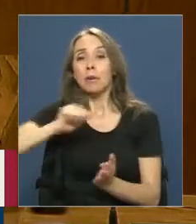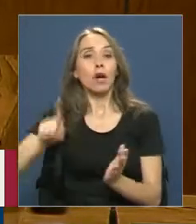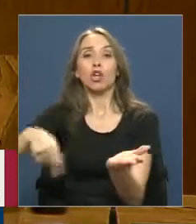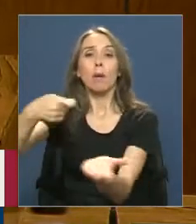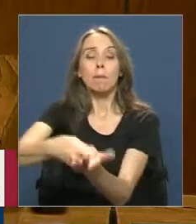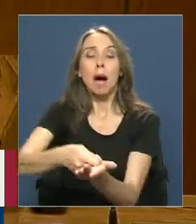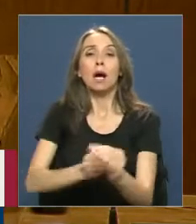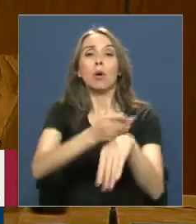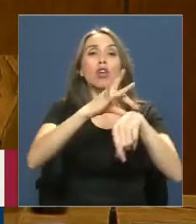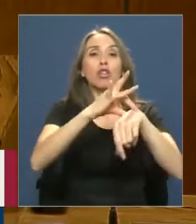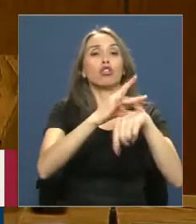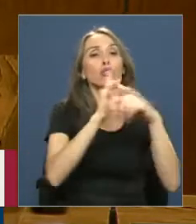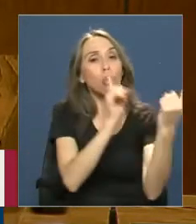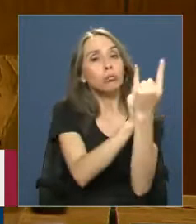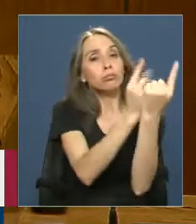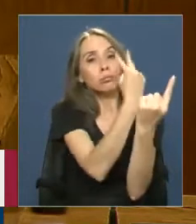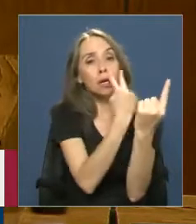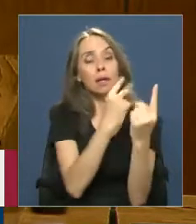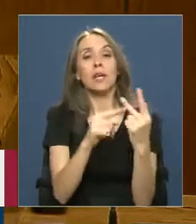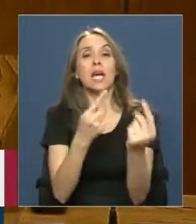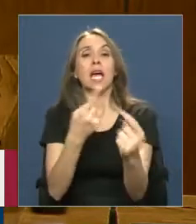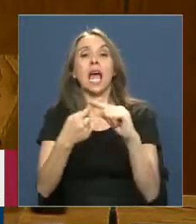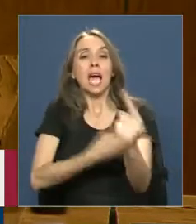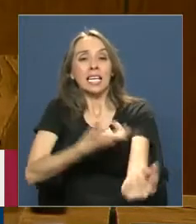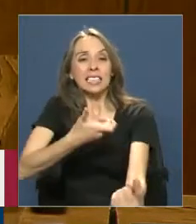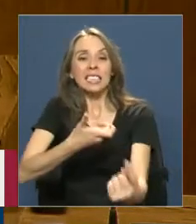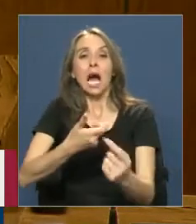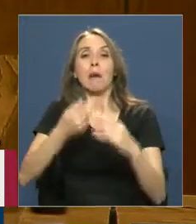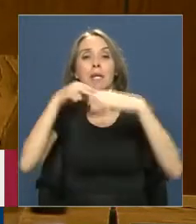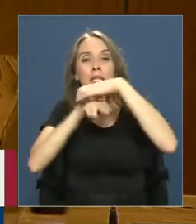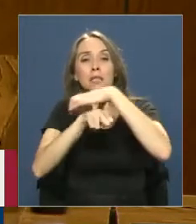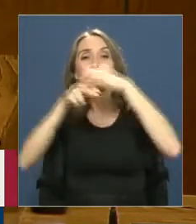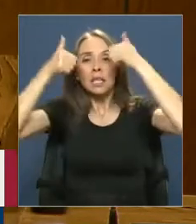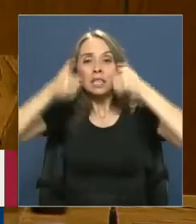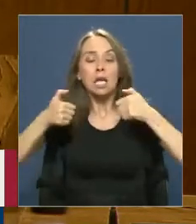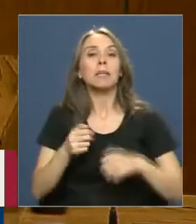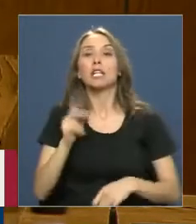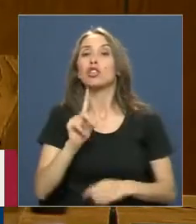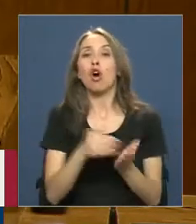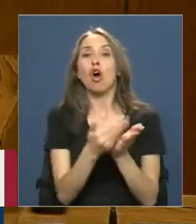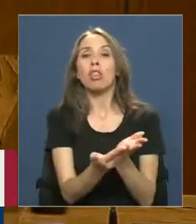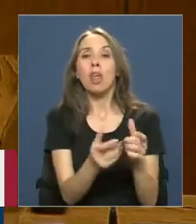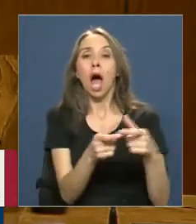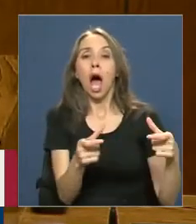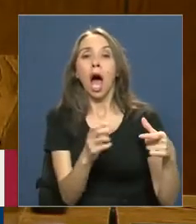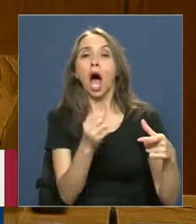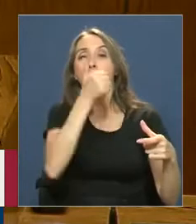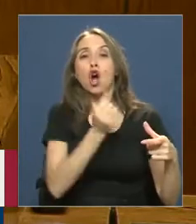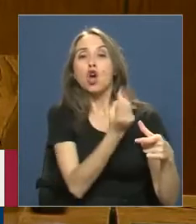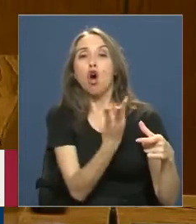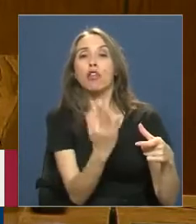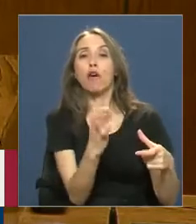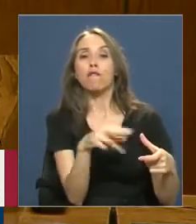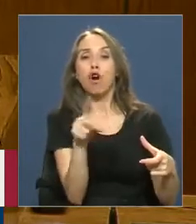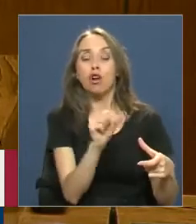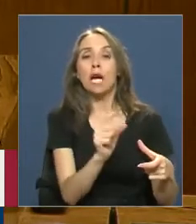consultas, exámenes u otras intervenciones sin código FONASA y por lo tanto sin bonos ni reembolsos, además